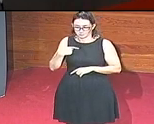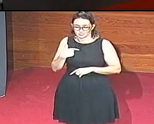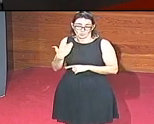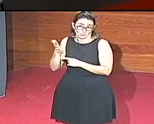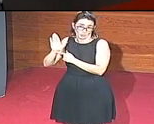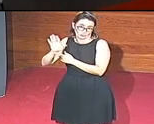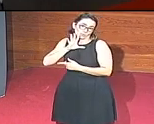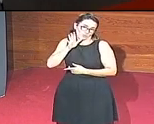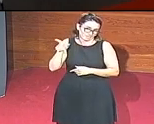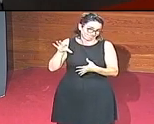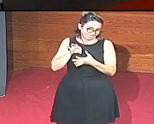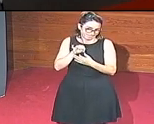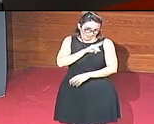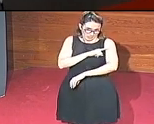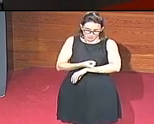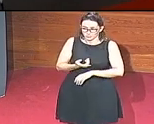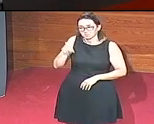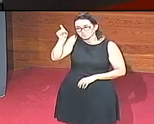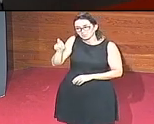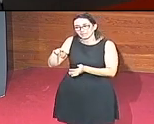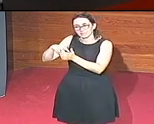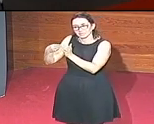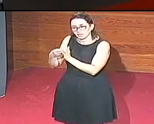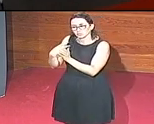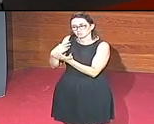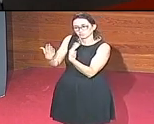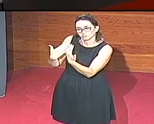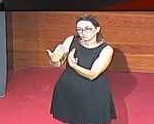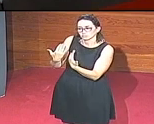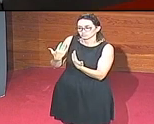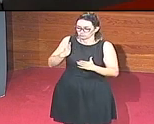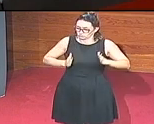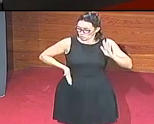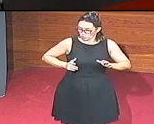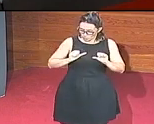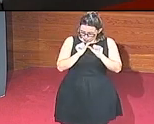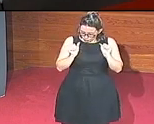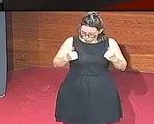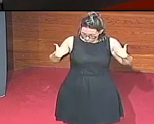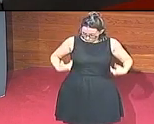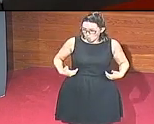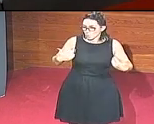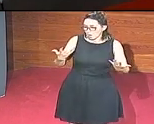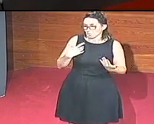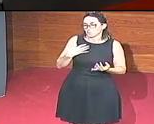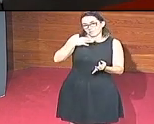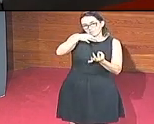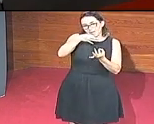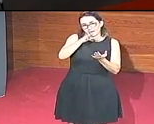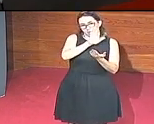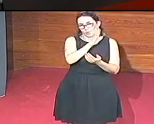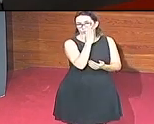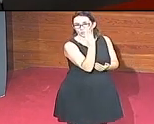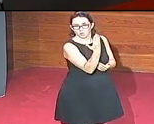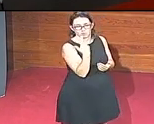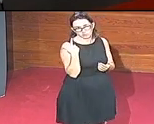deportes hablas con un técnico que te explica con la posición correcta para correr vale tú haces la doble página e intentas hacerlo lo más comprensible